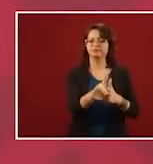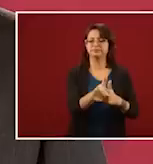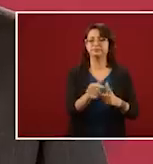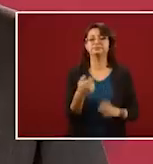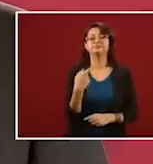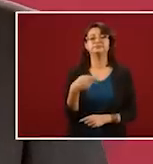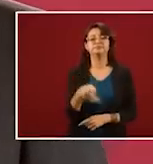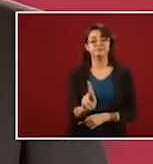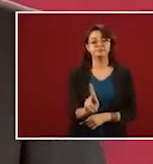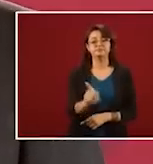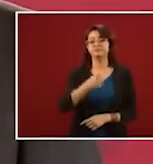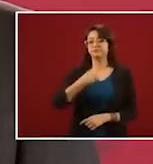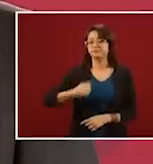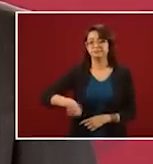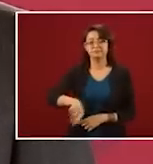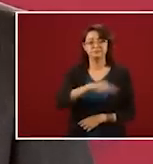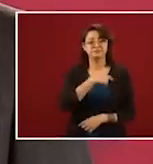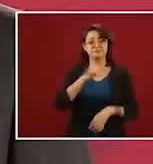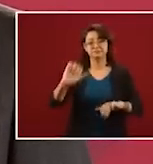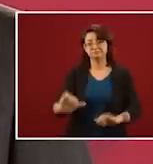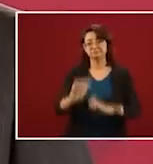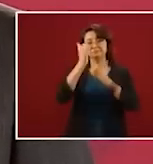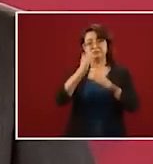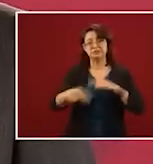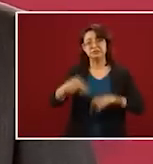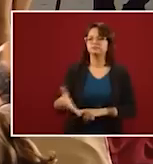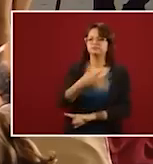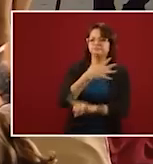pero nosotros no vamos a ceder.